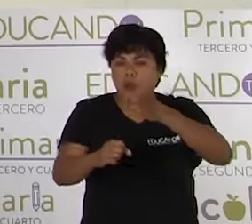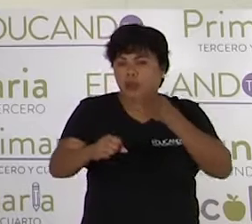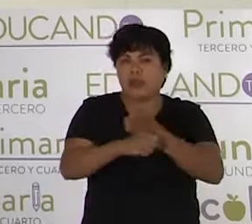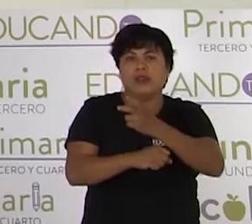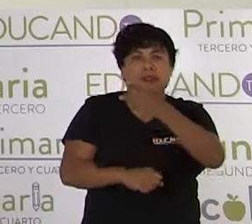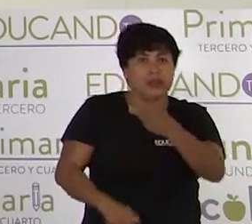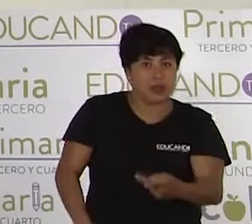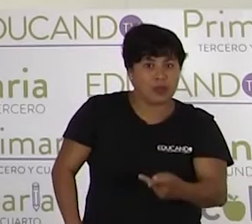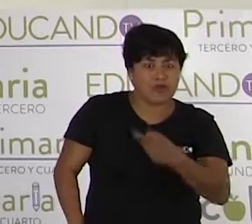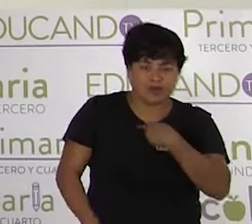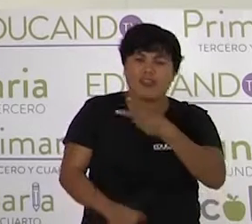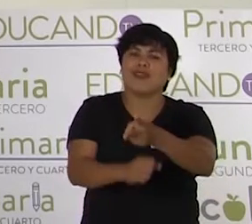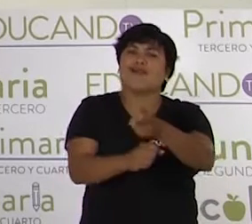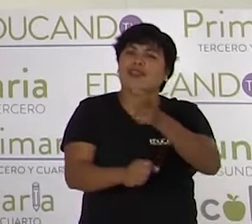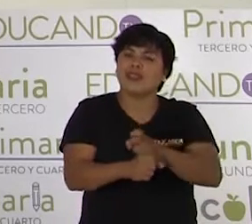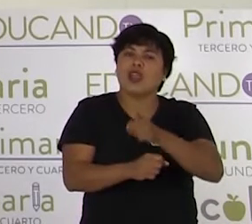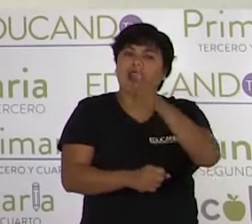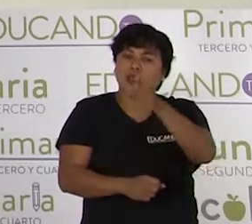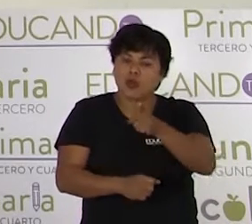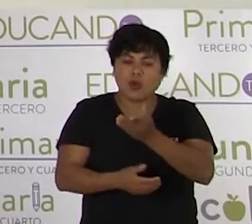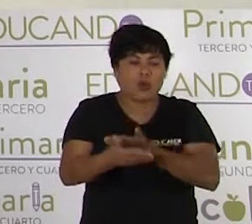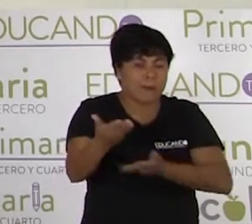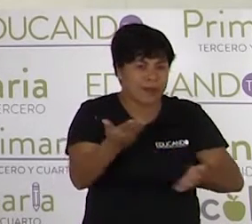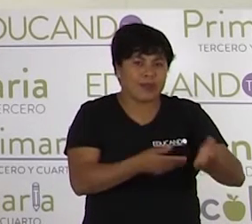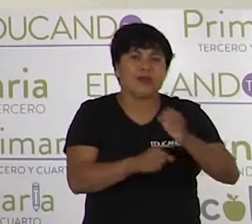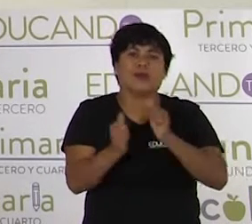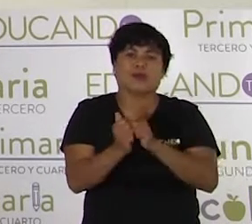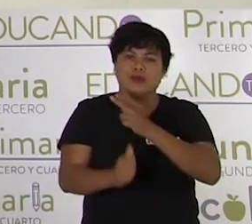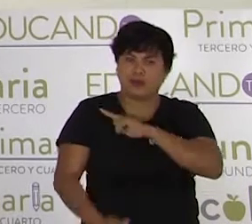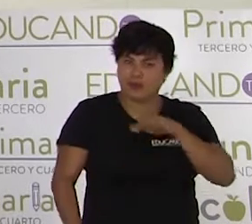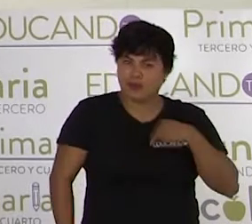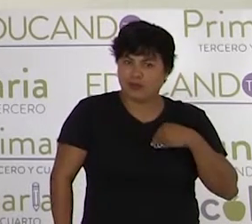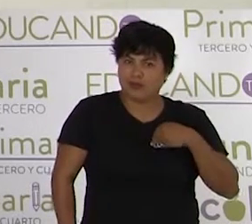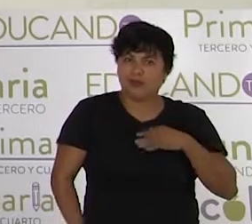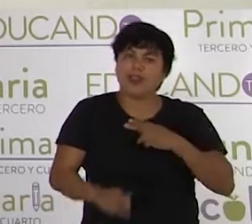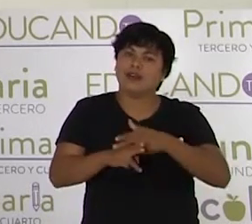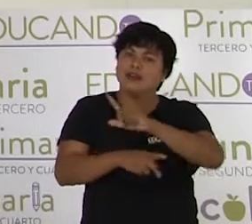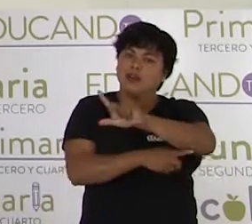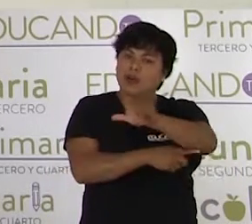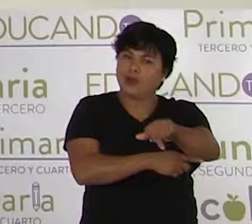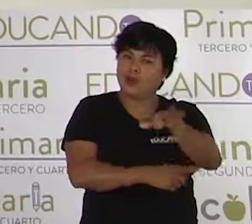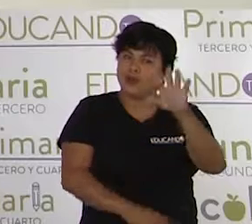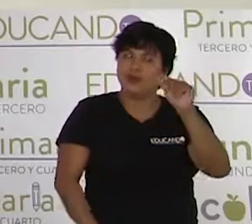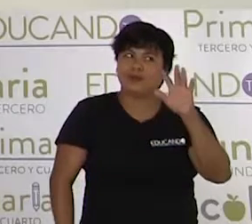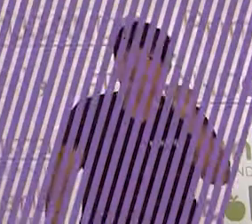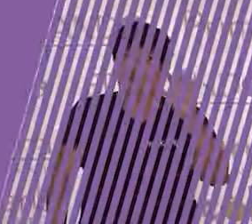Te invito a que la compartas con nosotros. ¡Hasta luego!